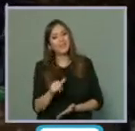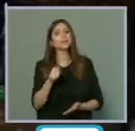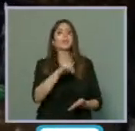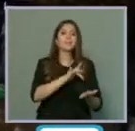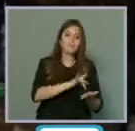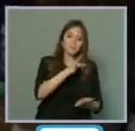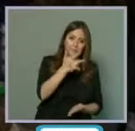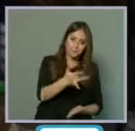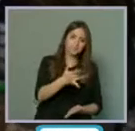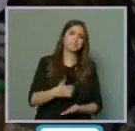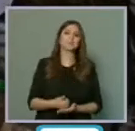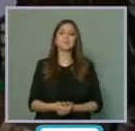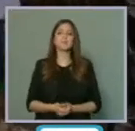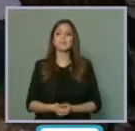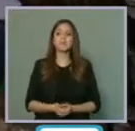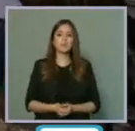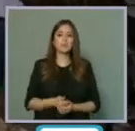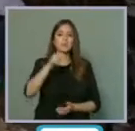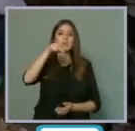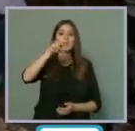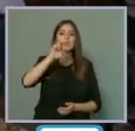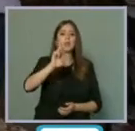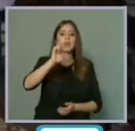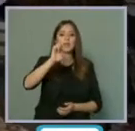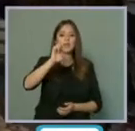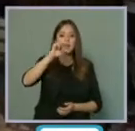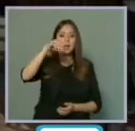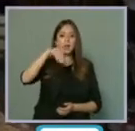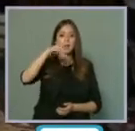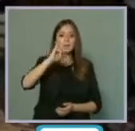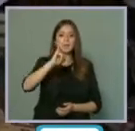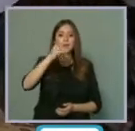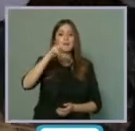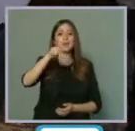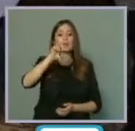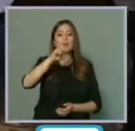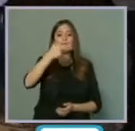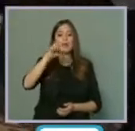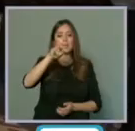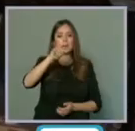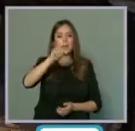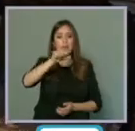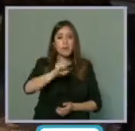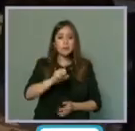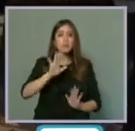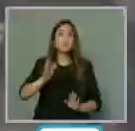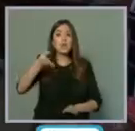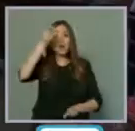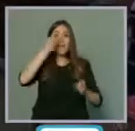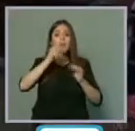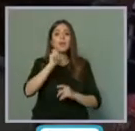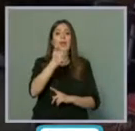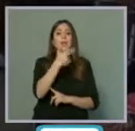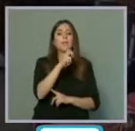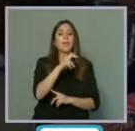Gracias, Gracias a maestro usted. Nehemías. Para que vean que yo aprendí hasta hebreo y ruso aquí.